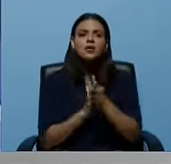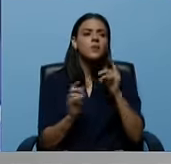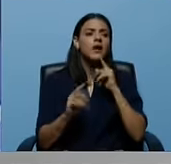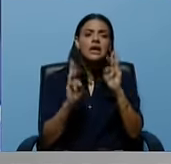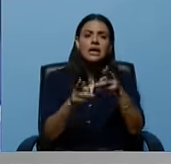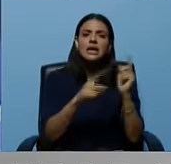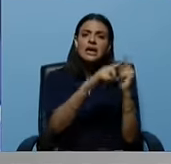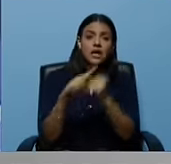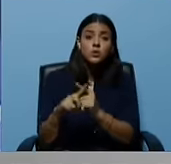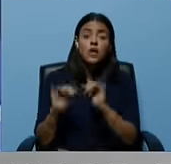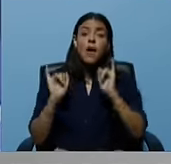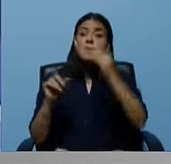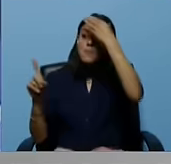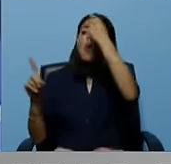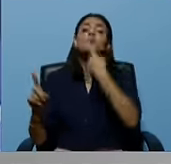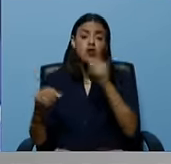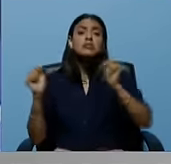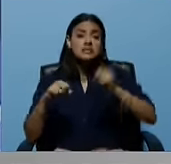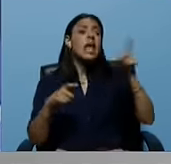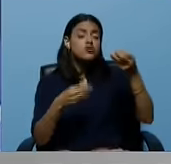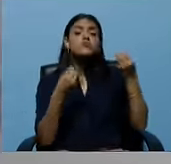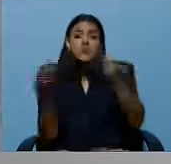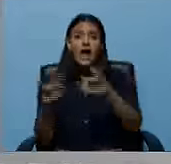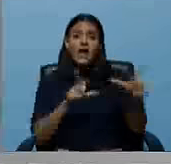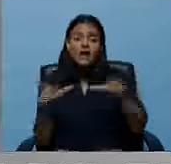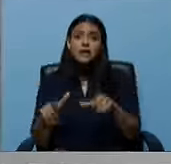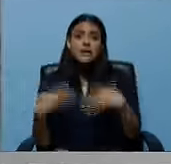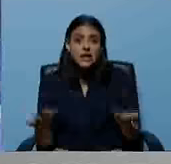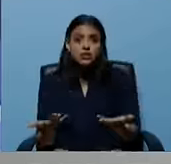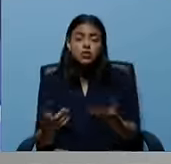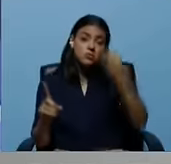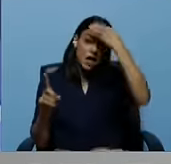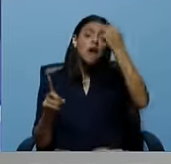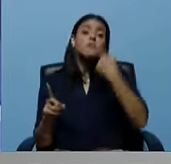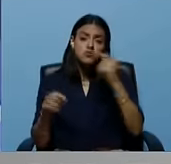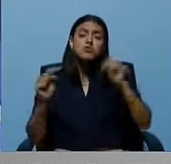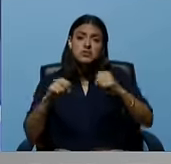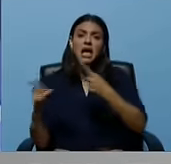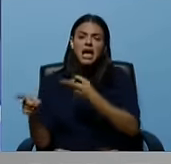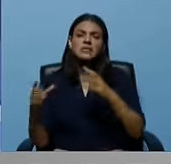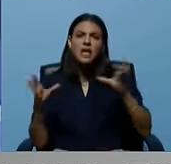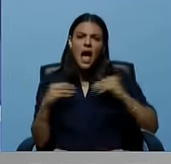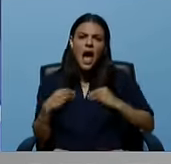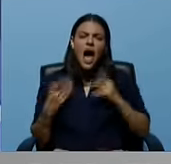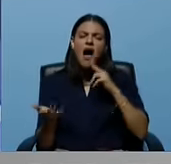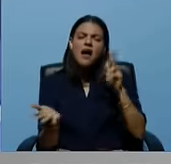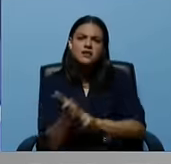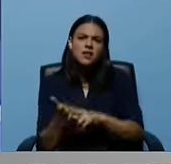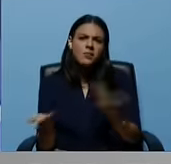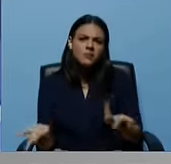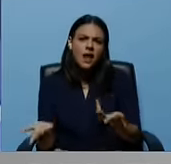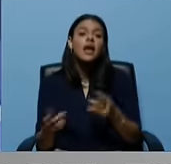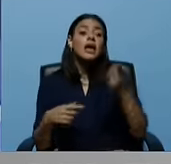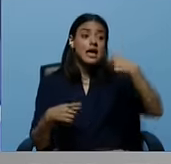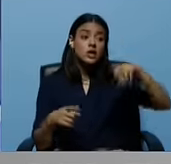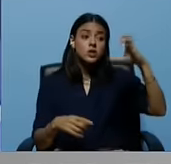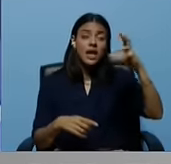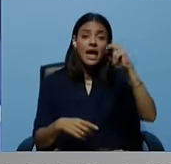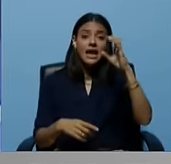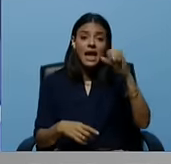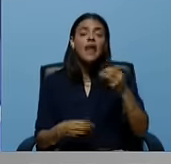mismo señor González Urrutia reconoce que el Consejo Nacional Electoral emitió un resultado la